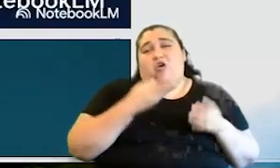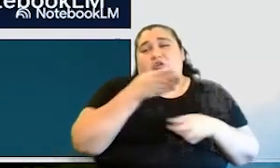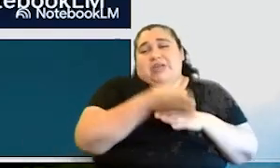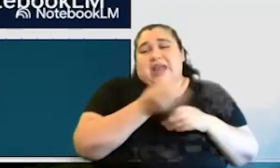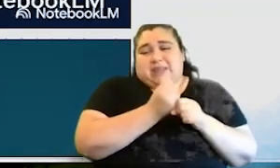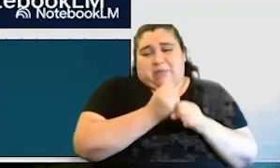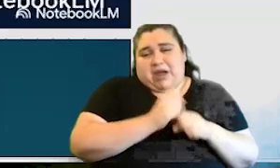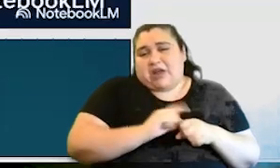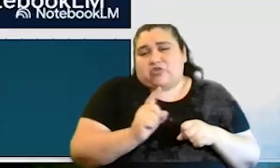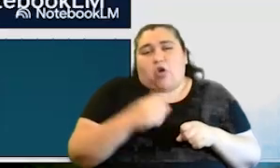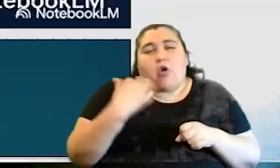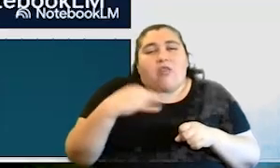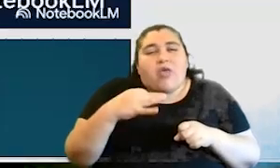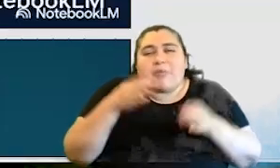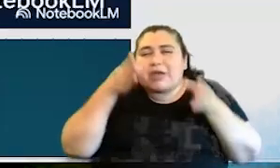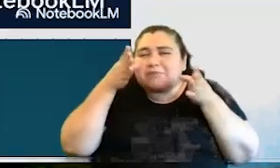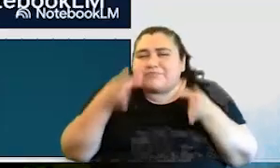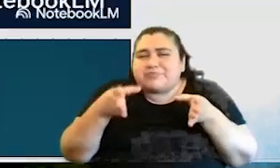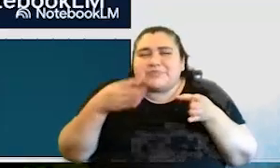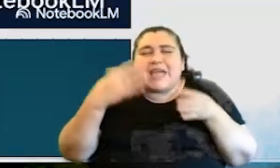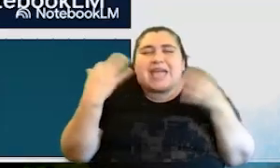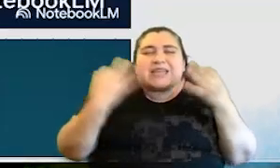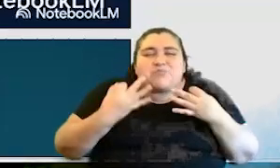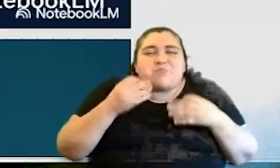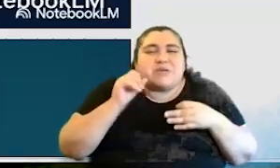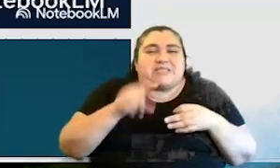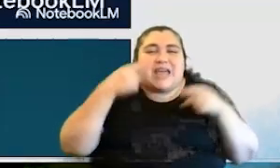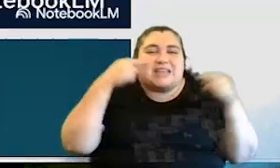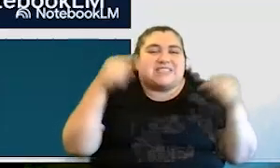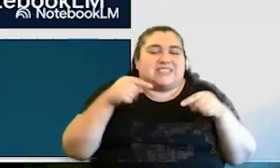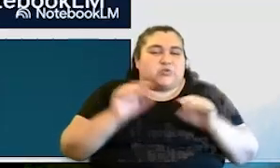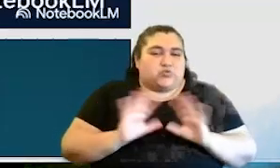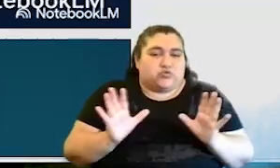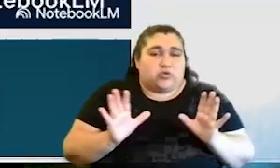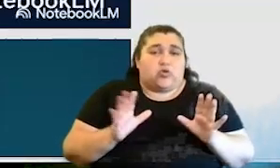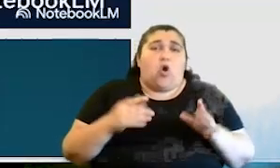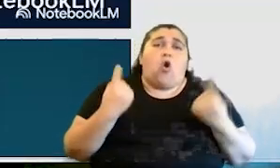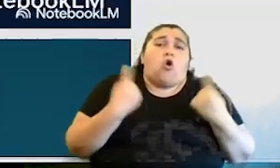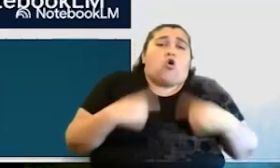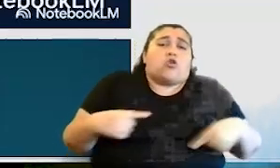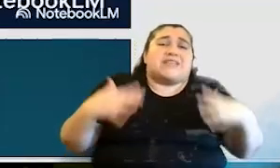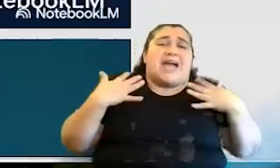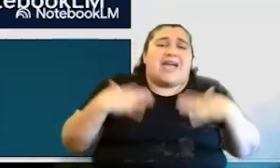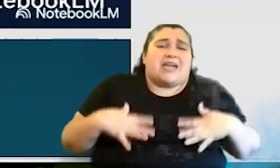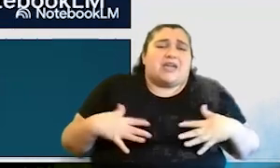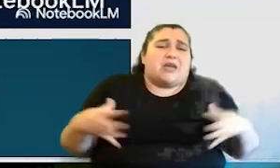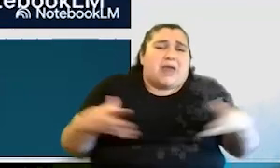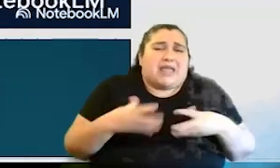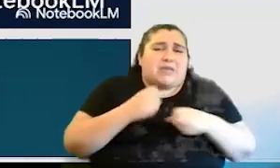ser específicamente bajo estas condiciones, como también algún equipamiento de trabajo.